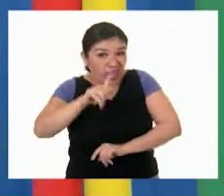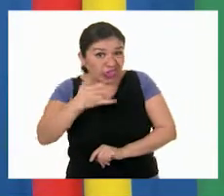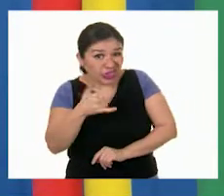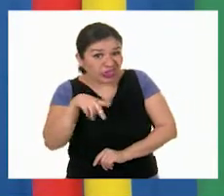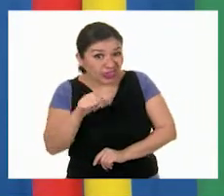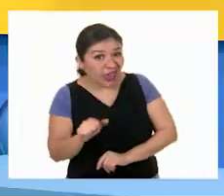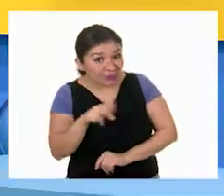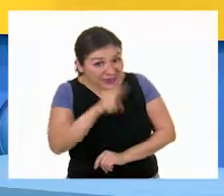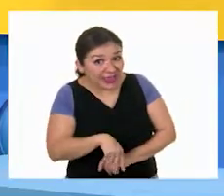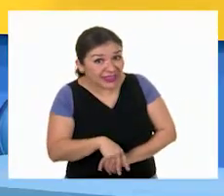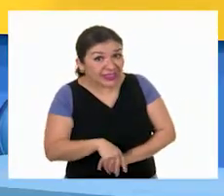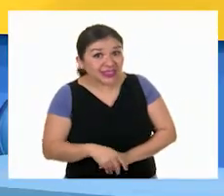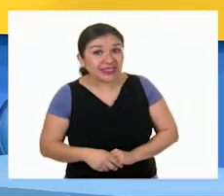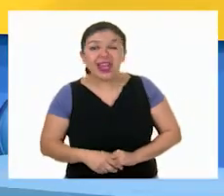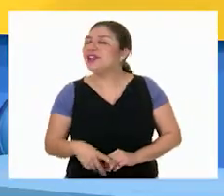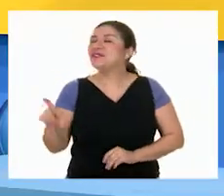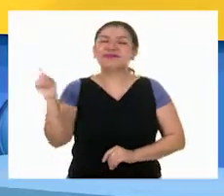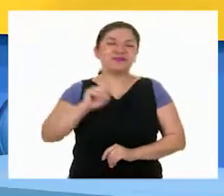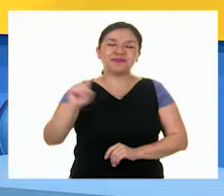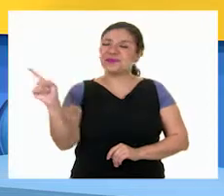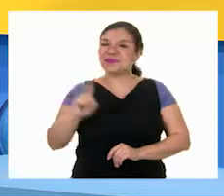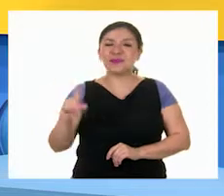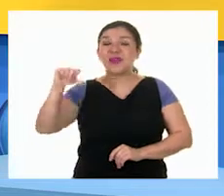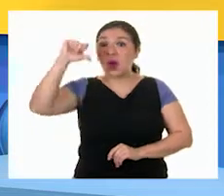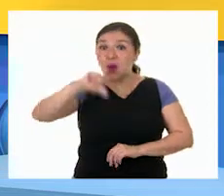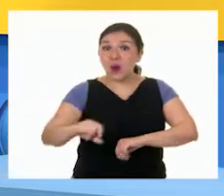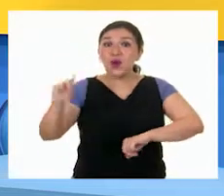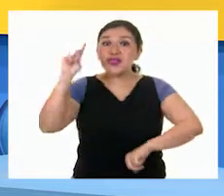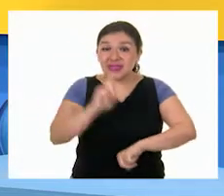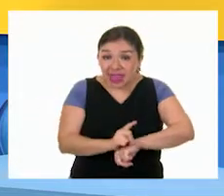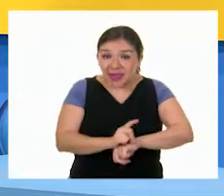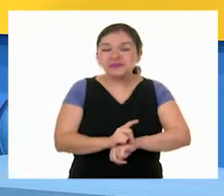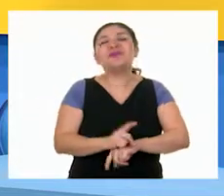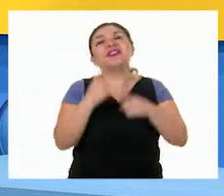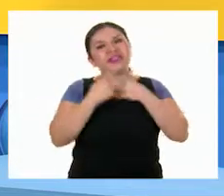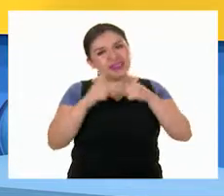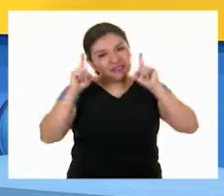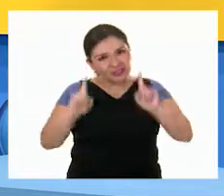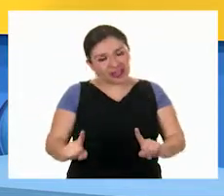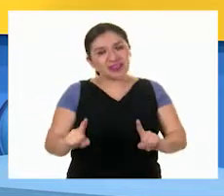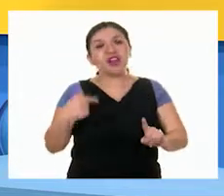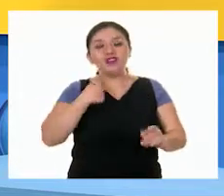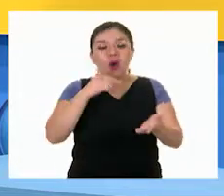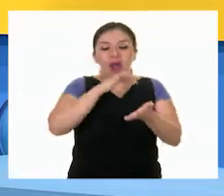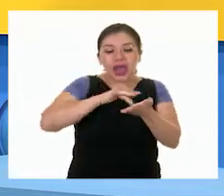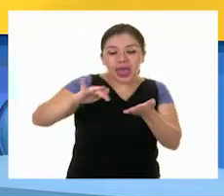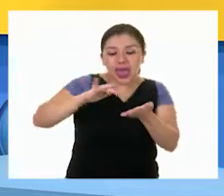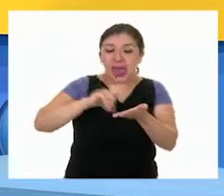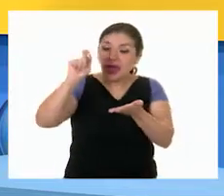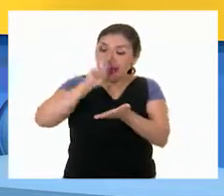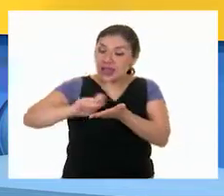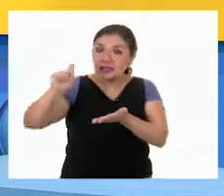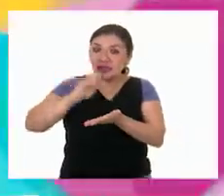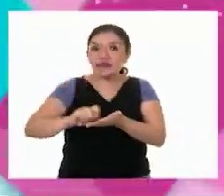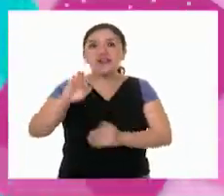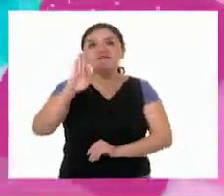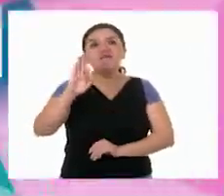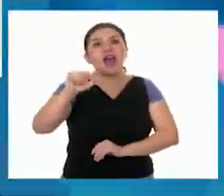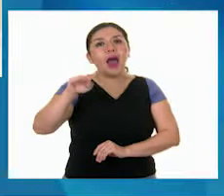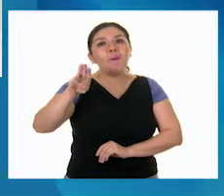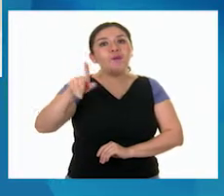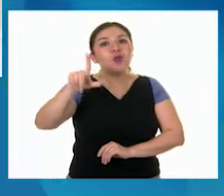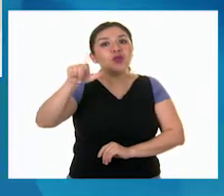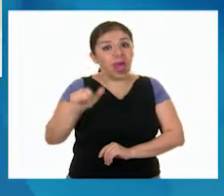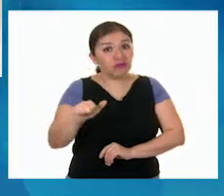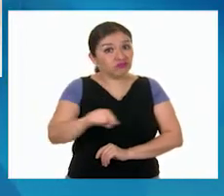¿Cierto, verdad, maestra? ¿Sí? ¿Sí? No, María. Ah. El día de hoy vamos a leer y escribir algunas fábulas. Espero que